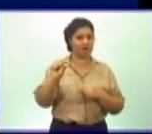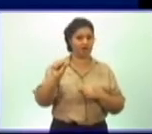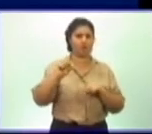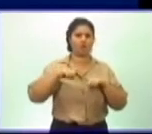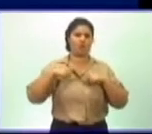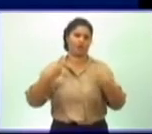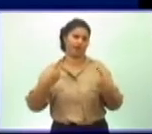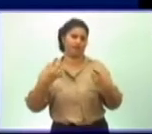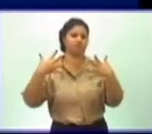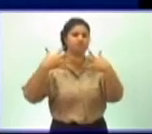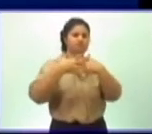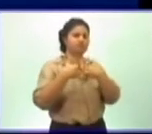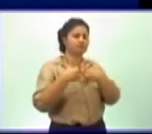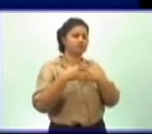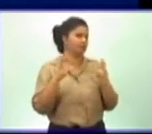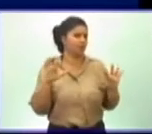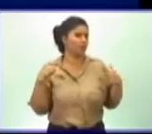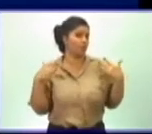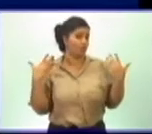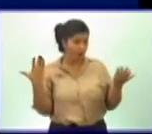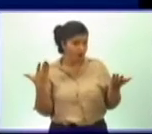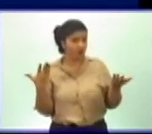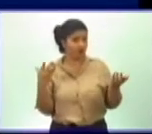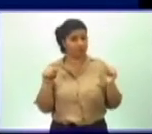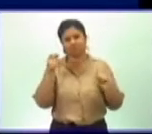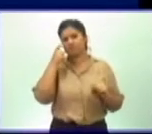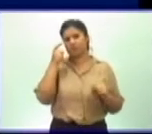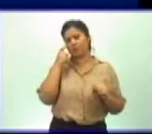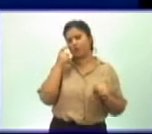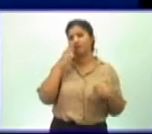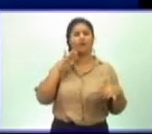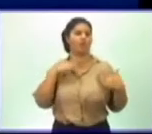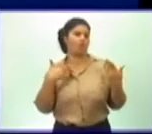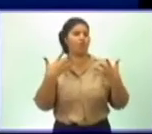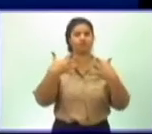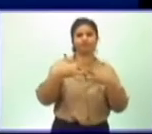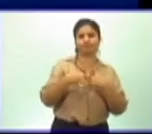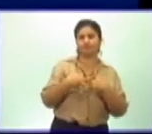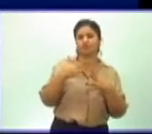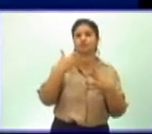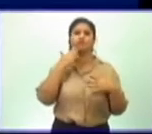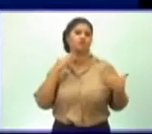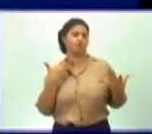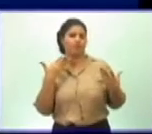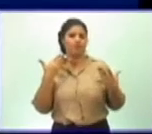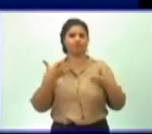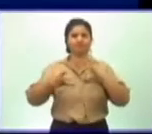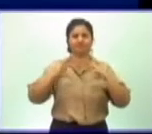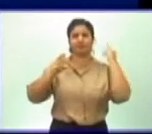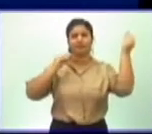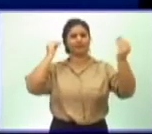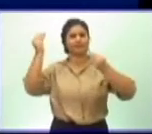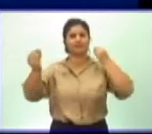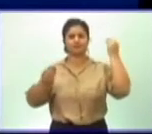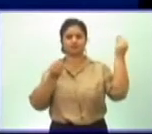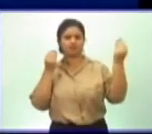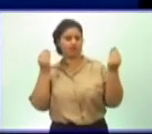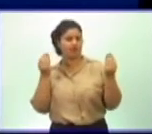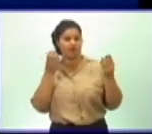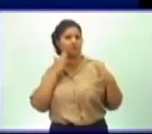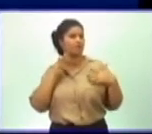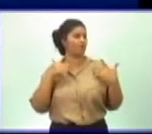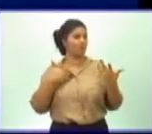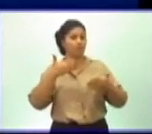familia arremete contra él. ¿Sería por su devoción, por la falsedad de su comportamiento o por